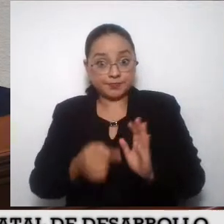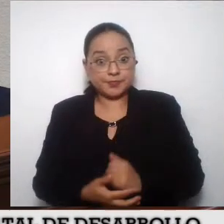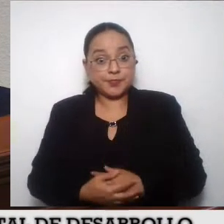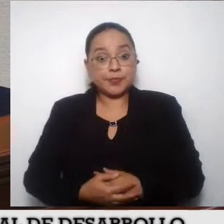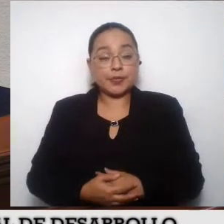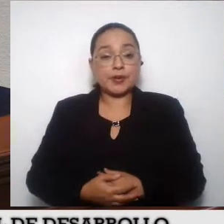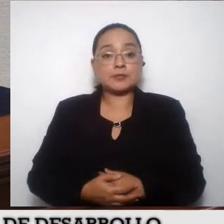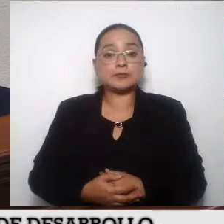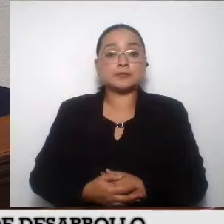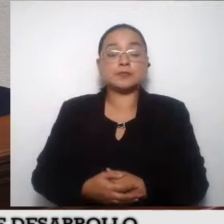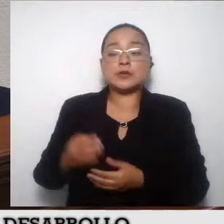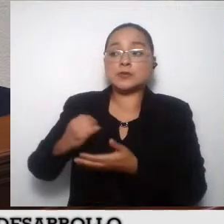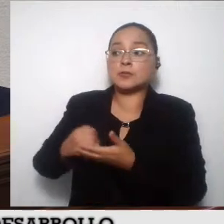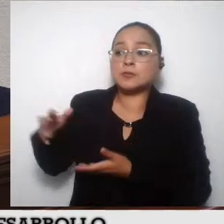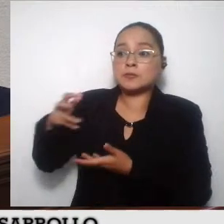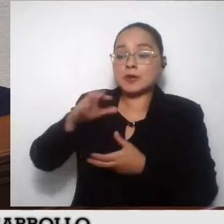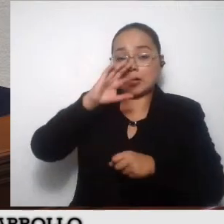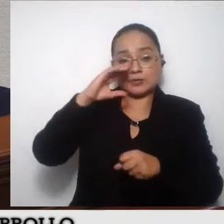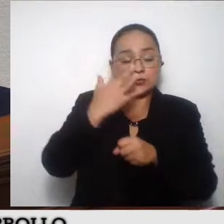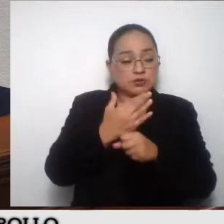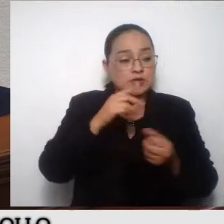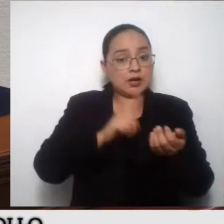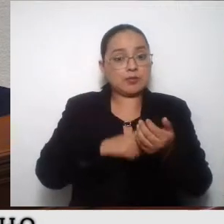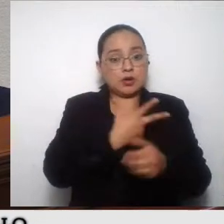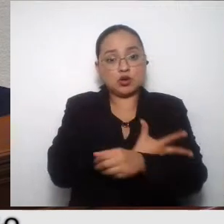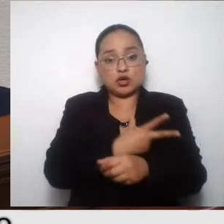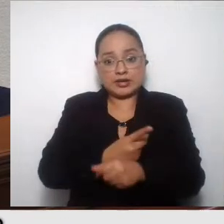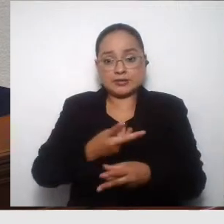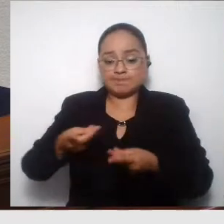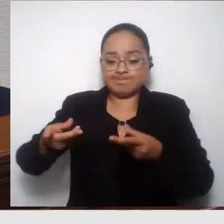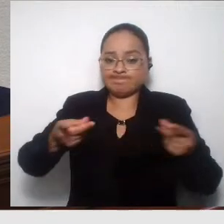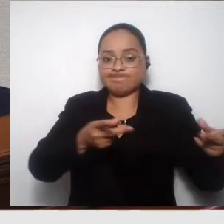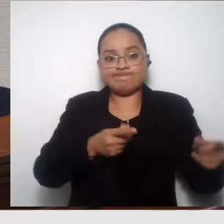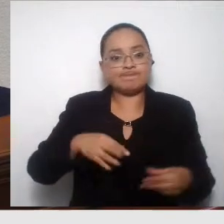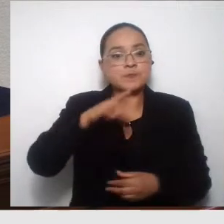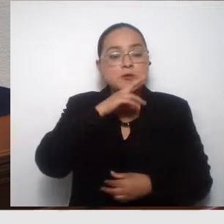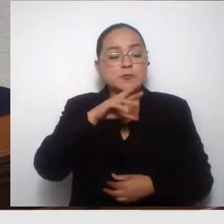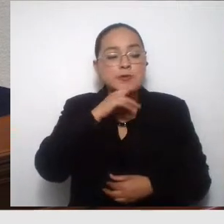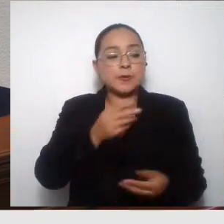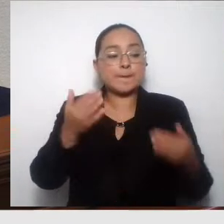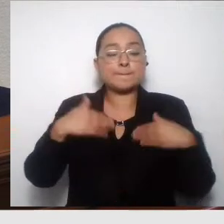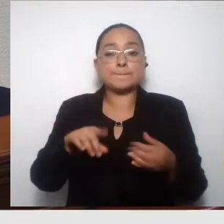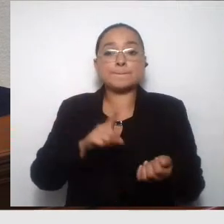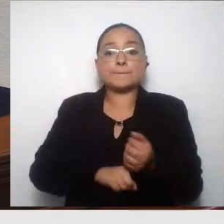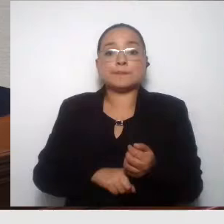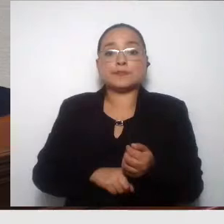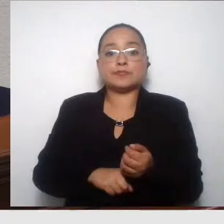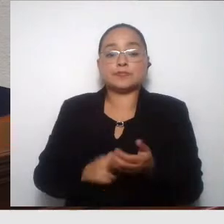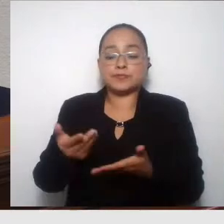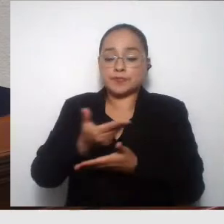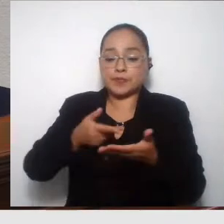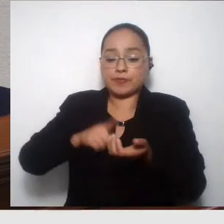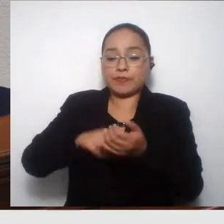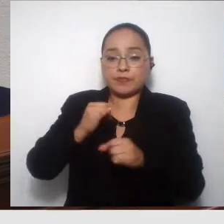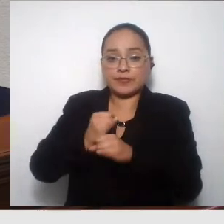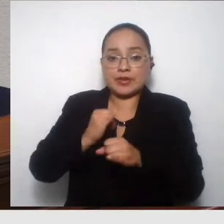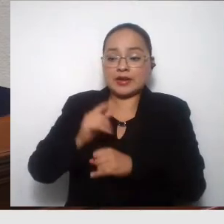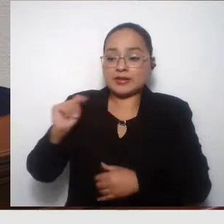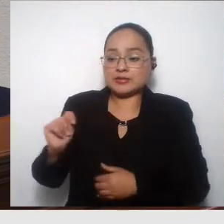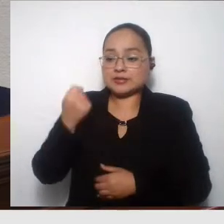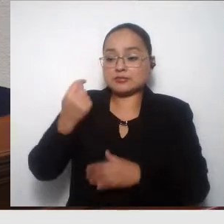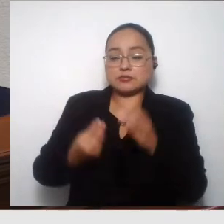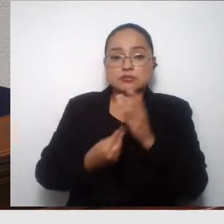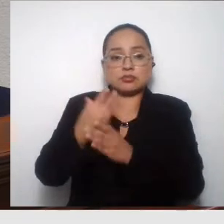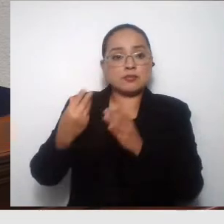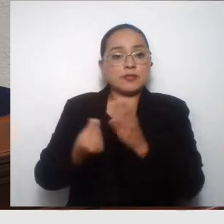pública responsable, honesta y eficiente, interacción digital y tecnología innovadora para